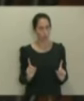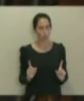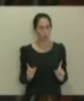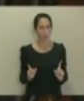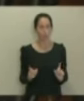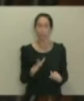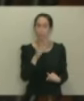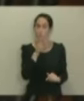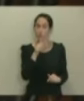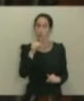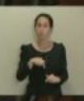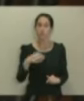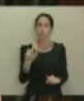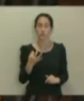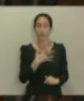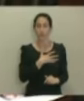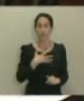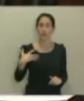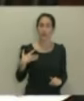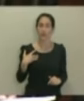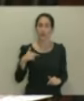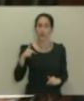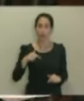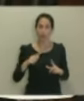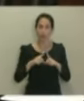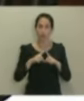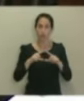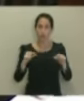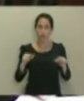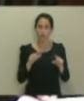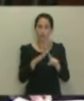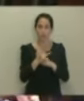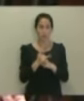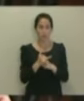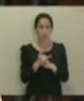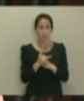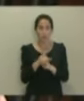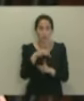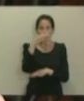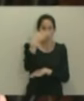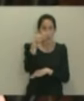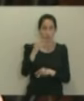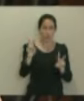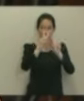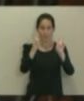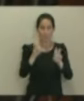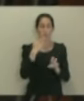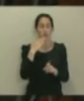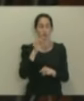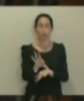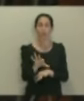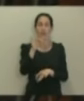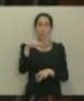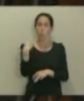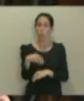esto se trataba básicamente de sacar a Asturias de la excepcionalidad en la que vivimos, en un asunto importante, como es el de la elección